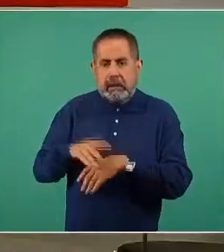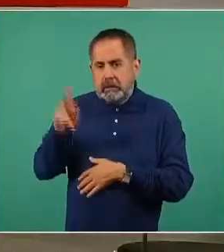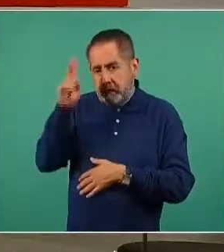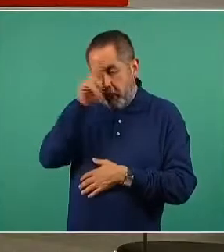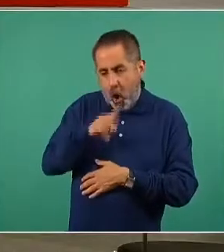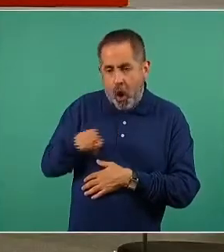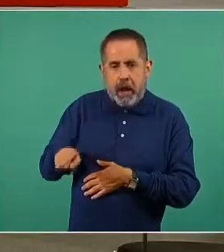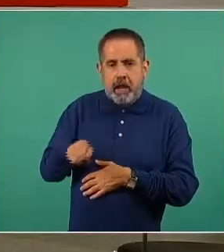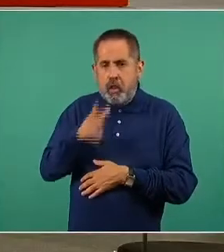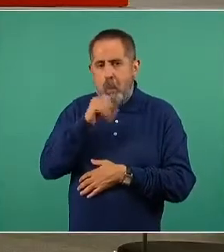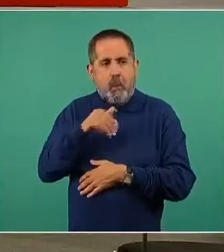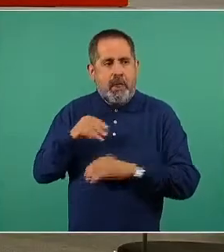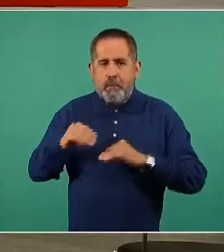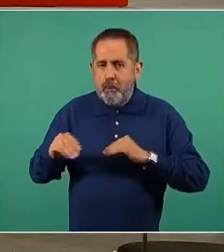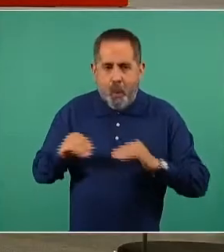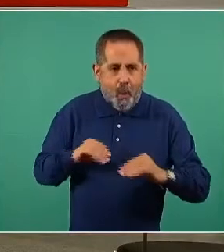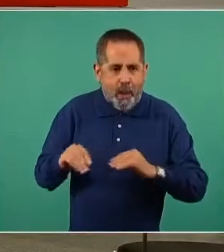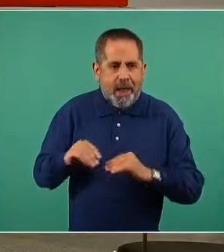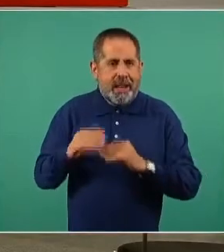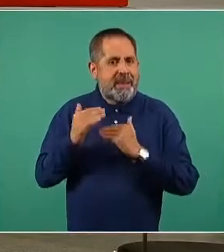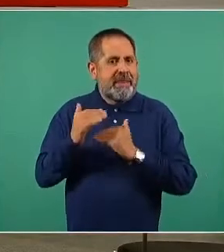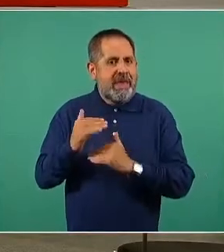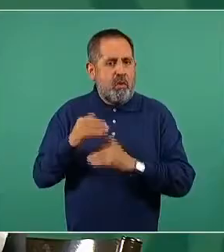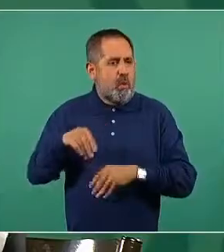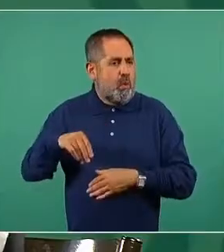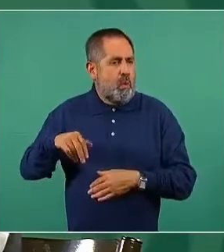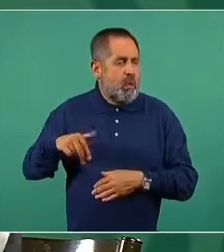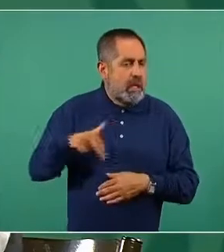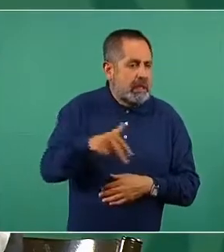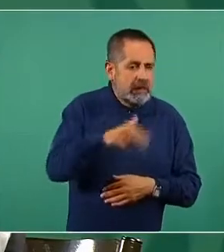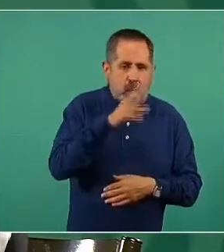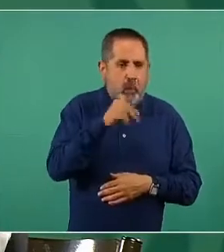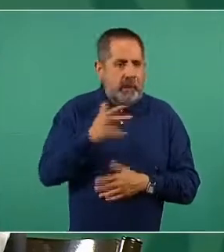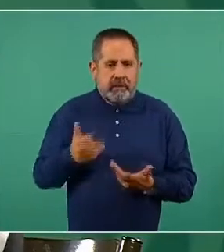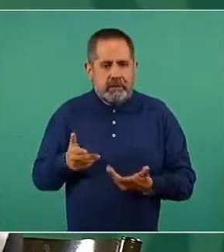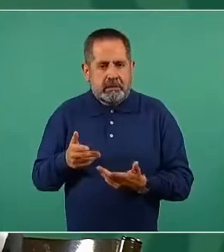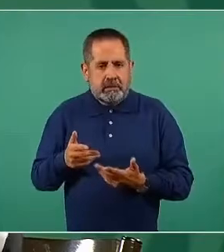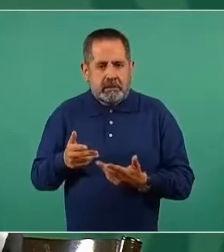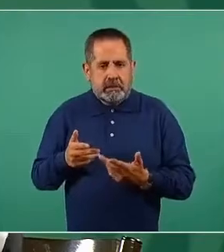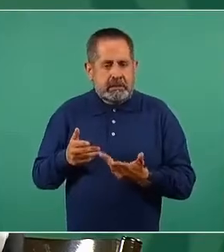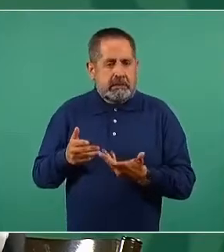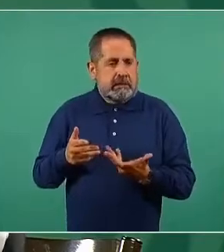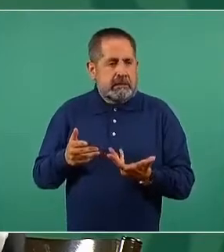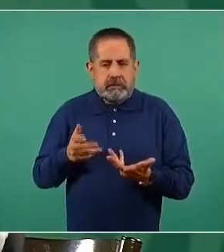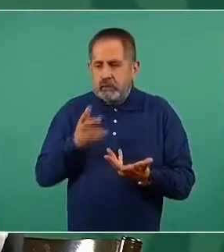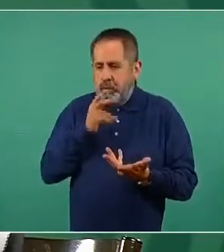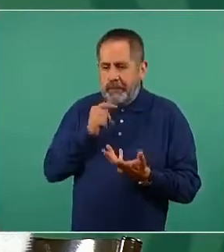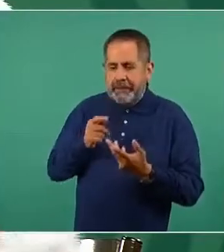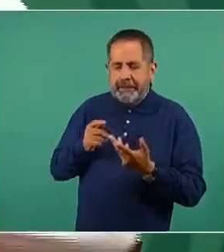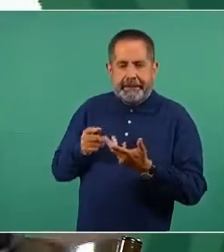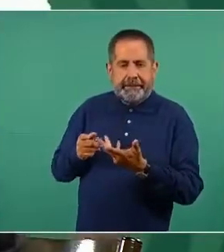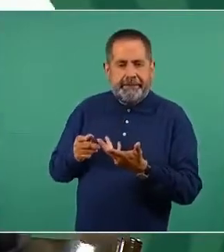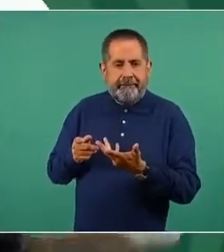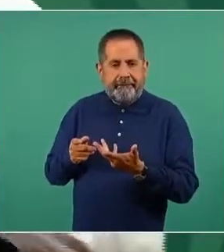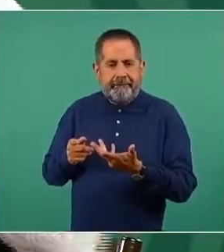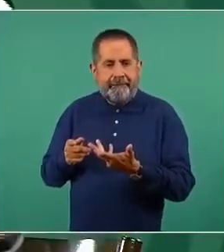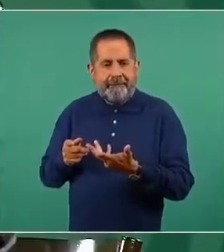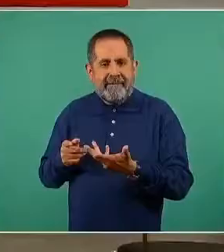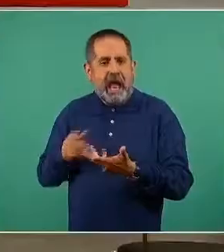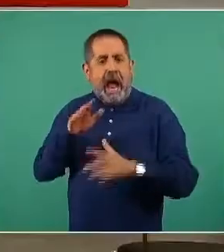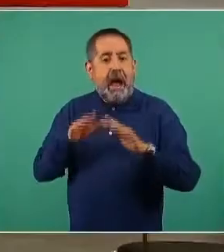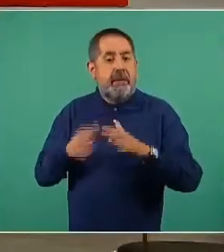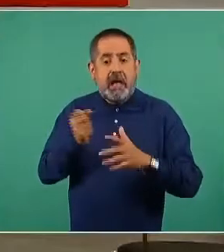una limitación en su movilidad tan importante que ni siquiera se le podría